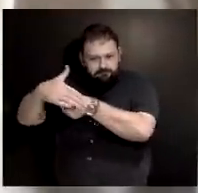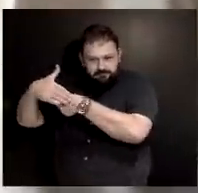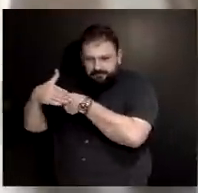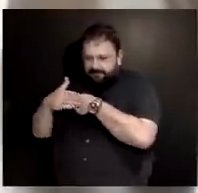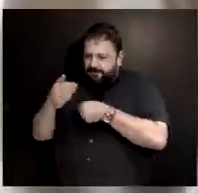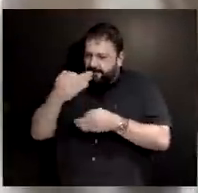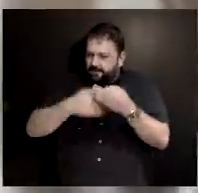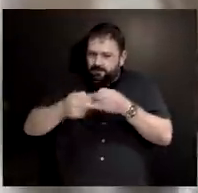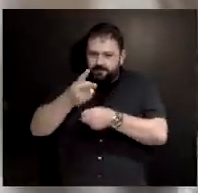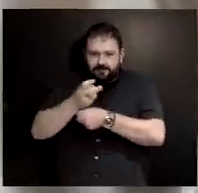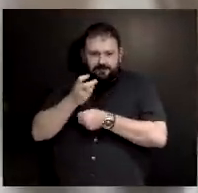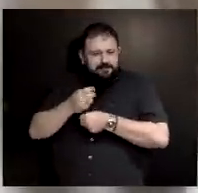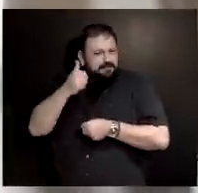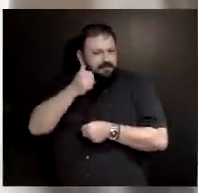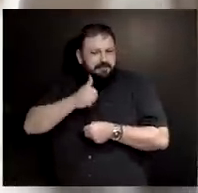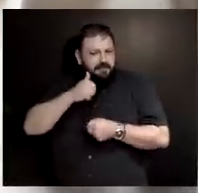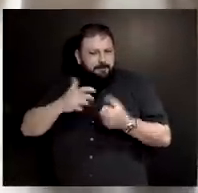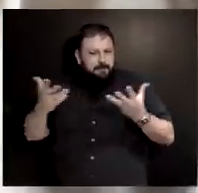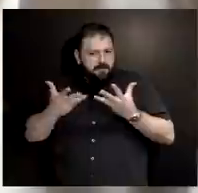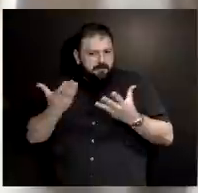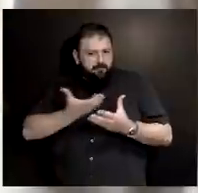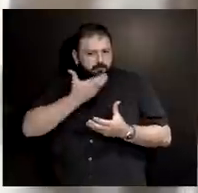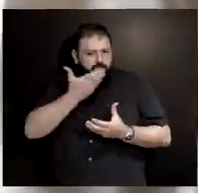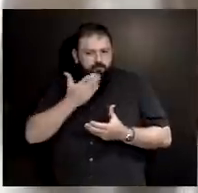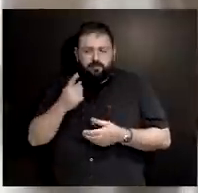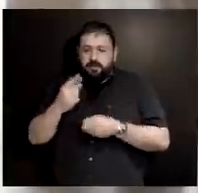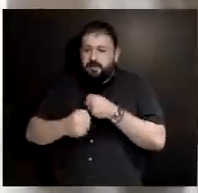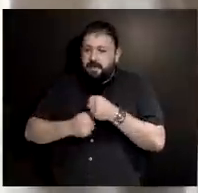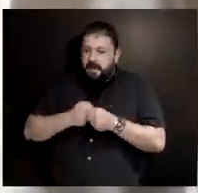evento como lo hacemos todos los años. Ojo.